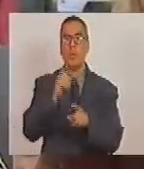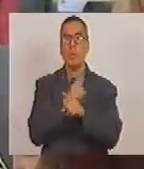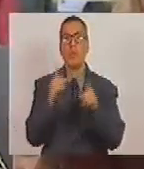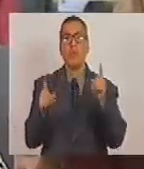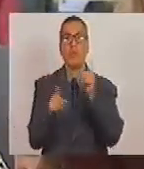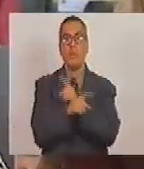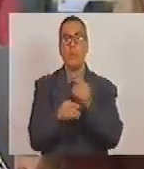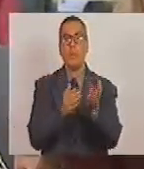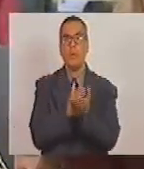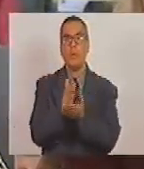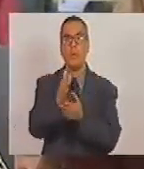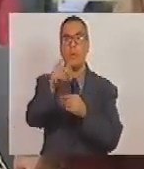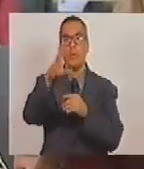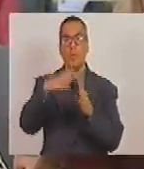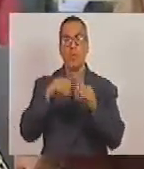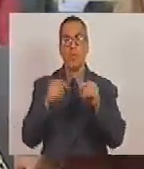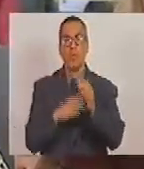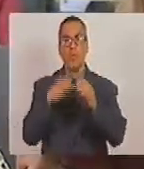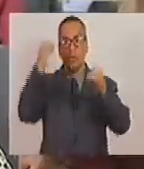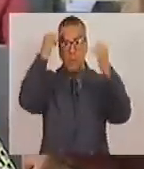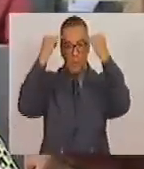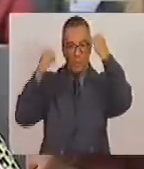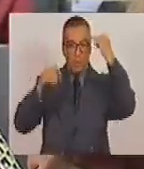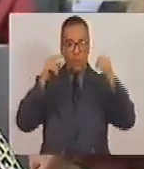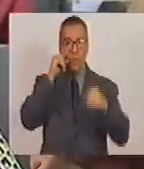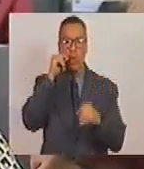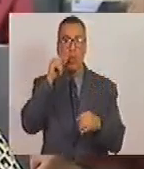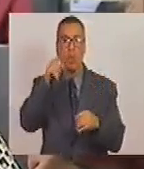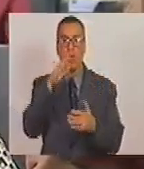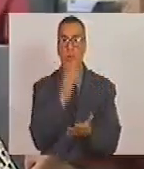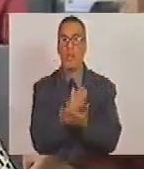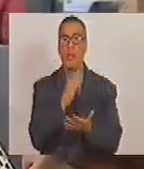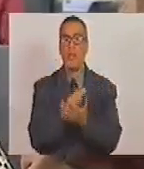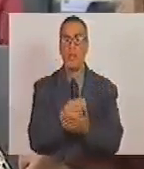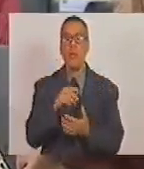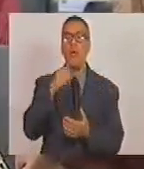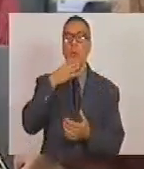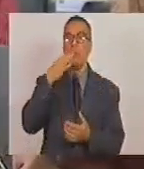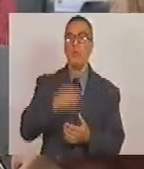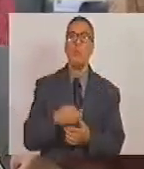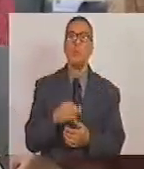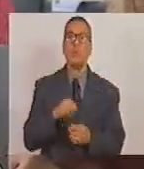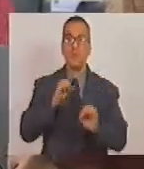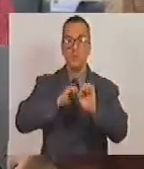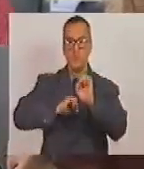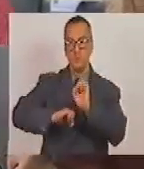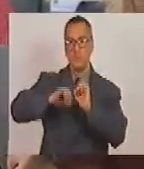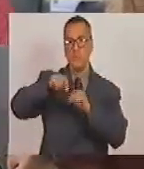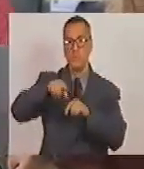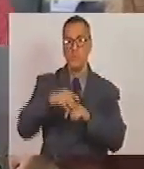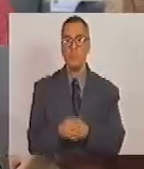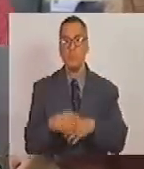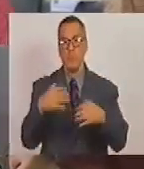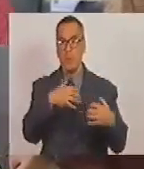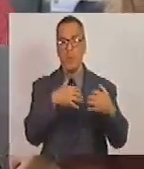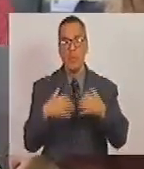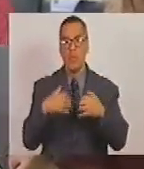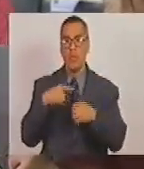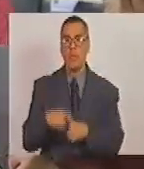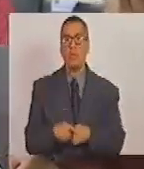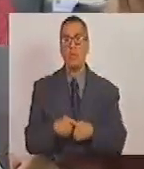la ruta de sus ideales. Hombre que siempre creyó en la defensa, en la lucha